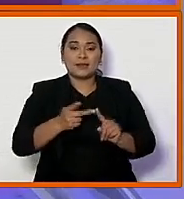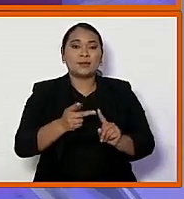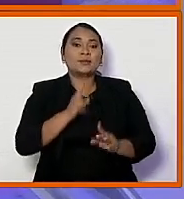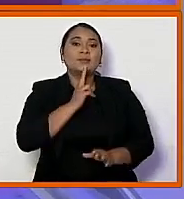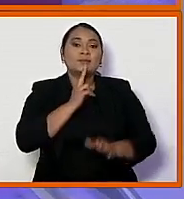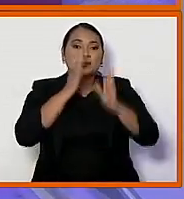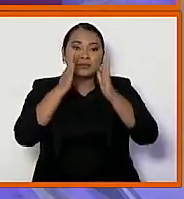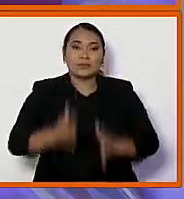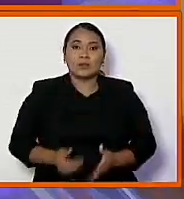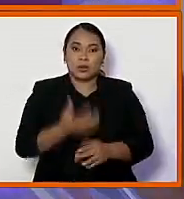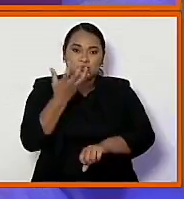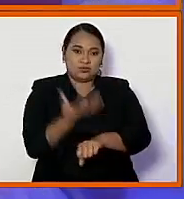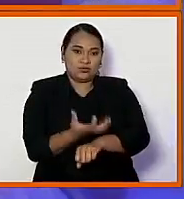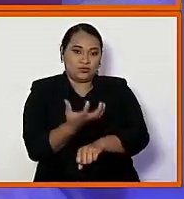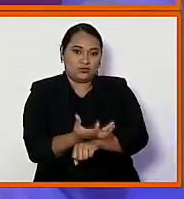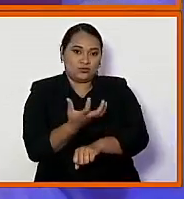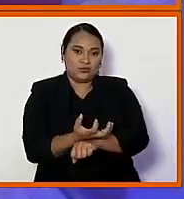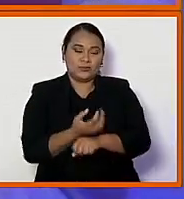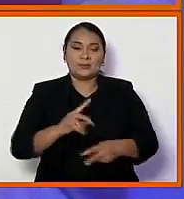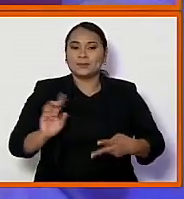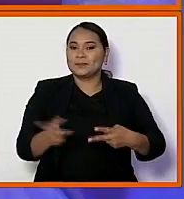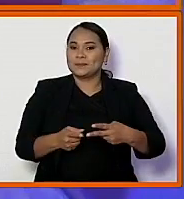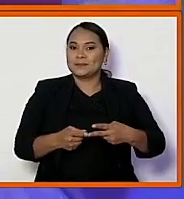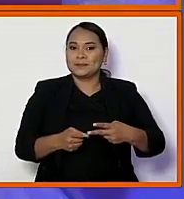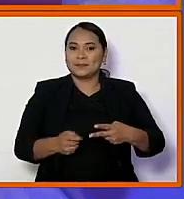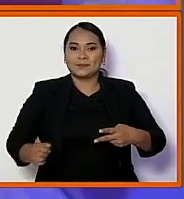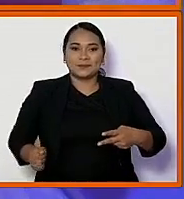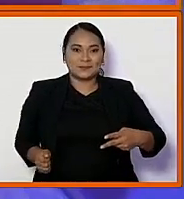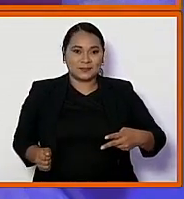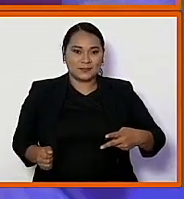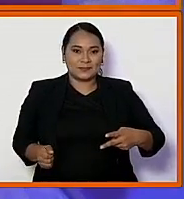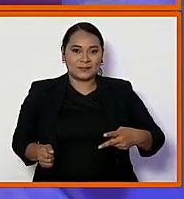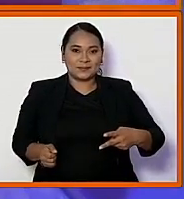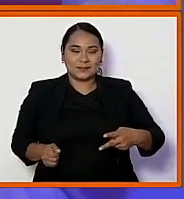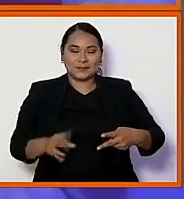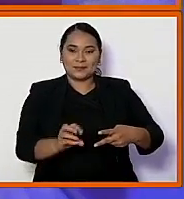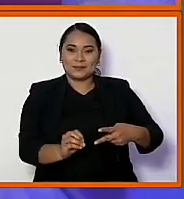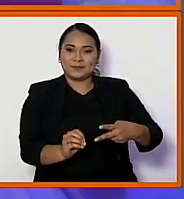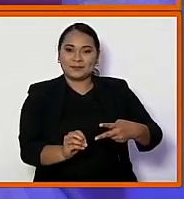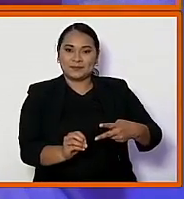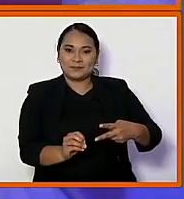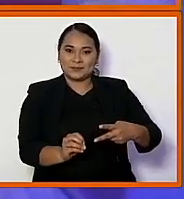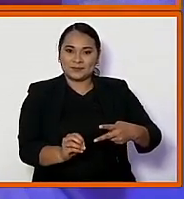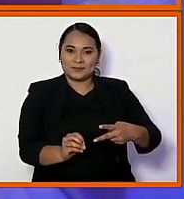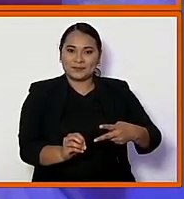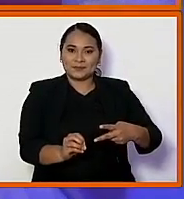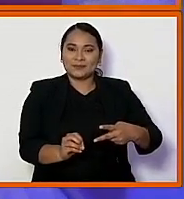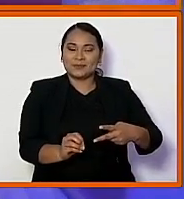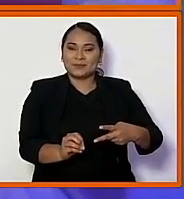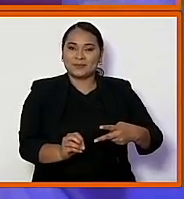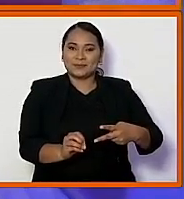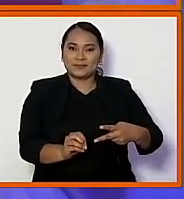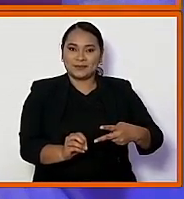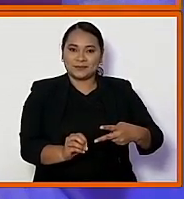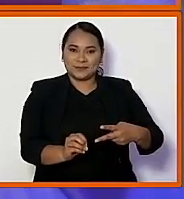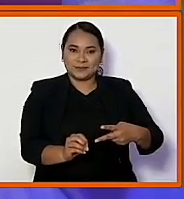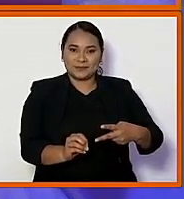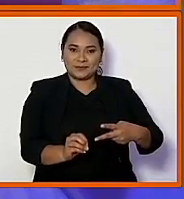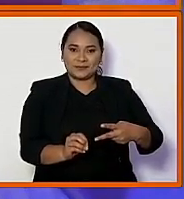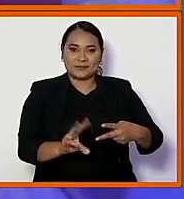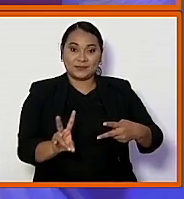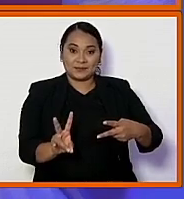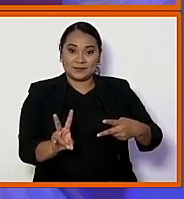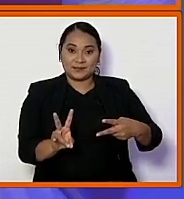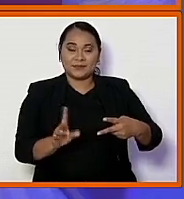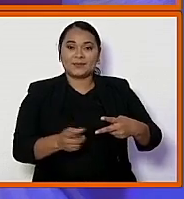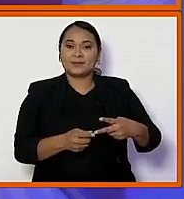catrachada turunca. Segundo número ganador con su primer dígito. El 0. Segundo dígito. El 7,